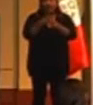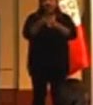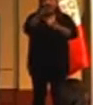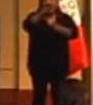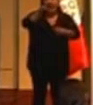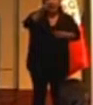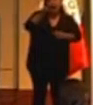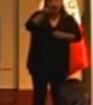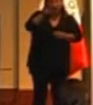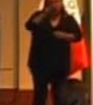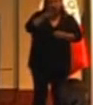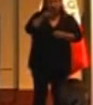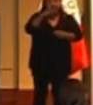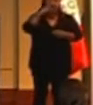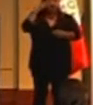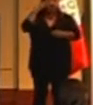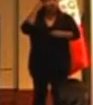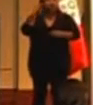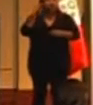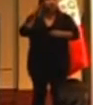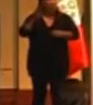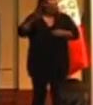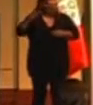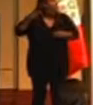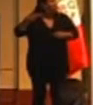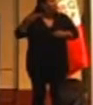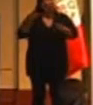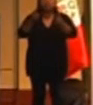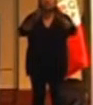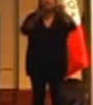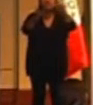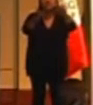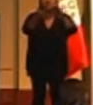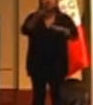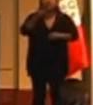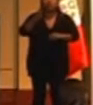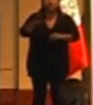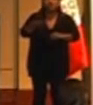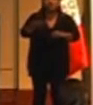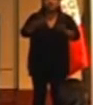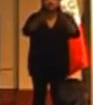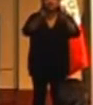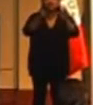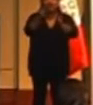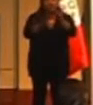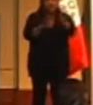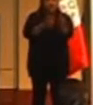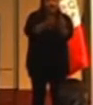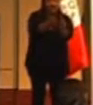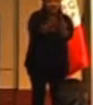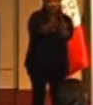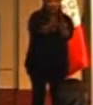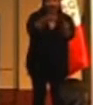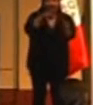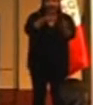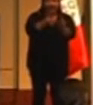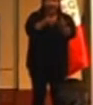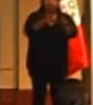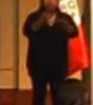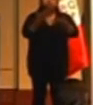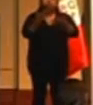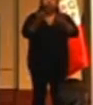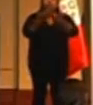@miraflores24h. ¿Cuántos seguidores tiene? 74.600 seguidores. Eso nos da una capacidad de